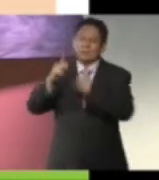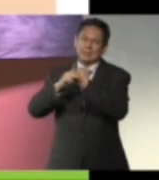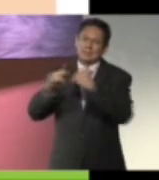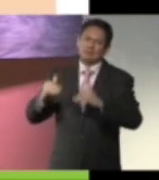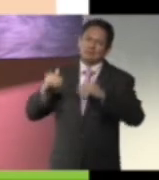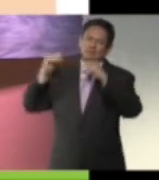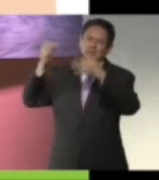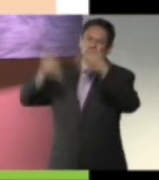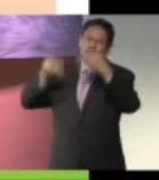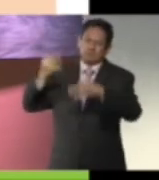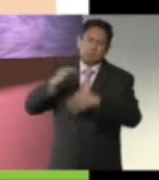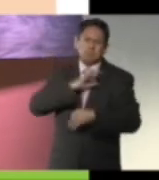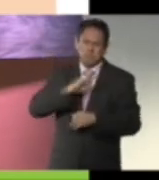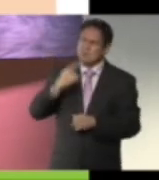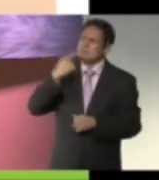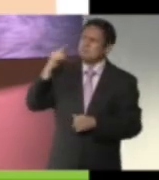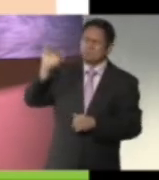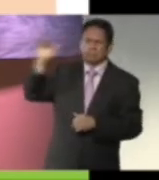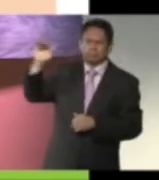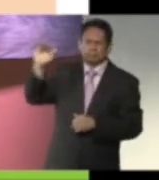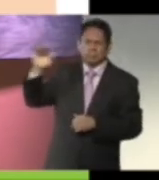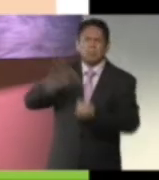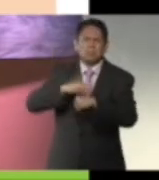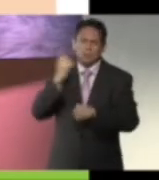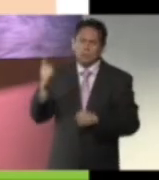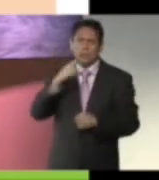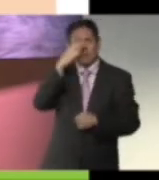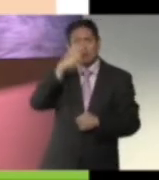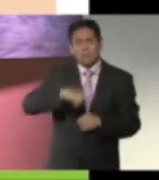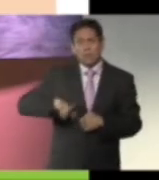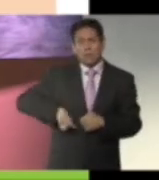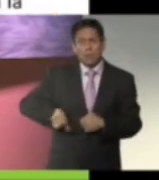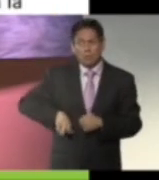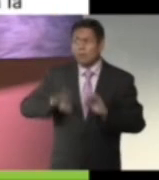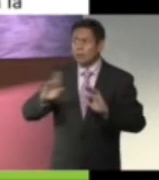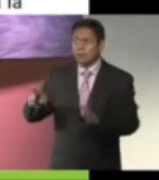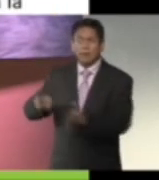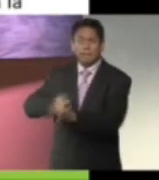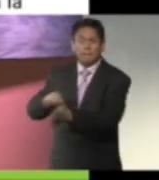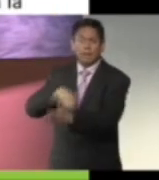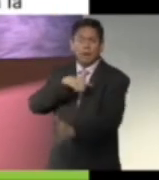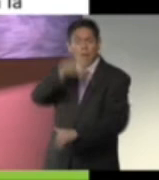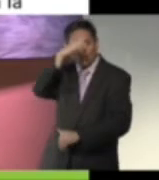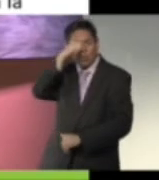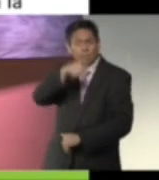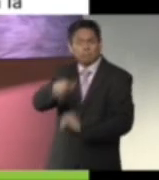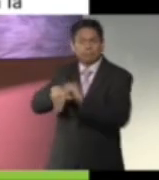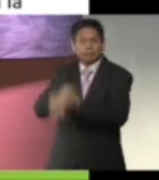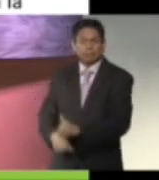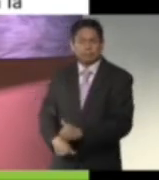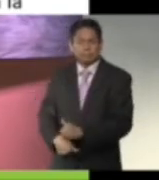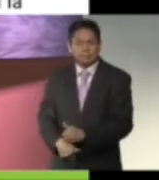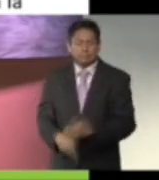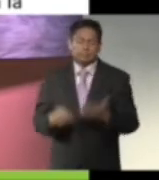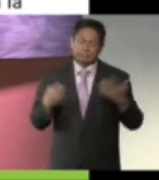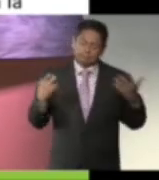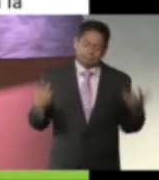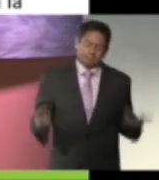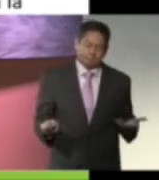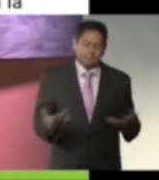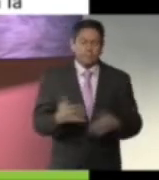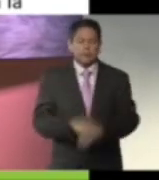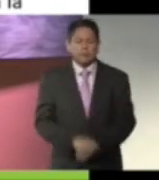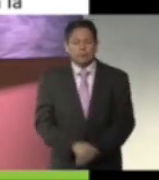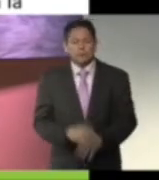todos, como los que están ahí enunciados muy sucintamente. Entonces, ¿qué tenemos?